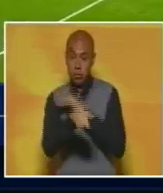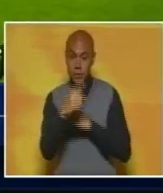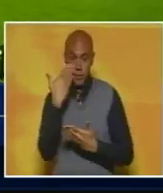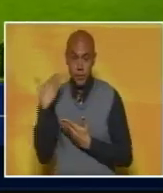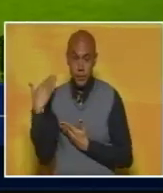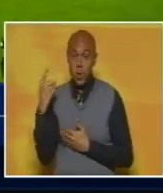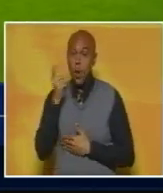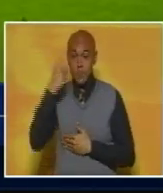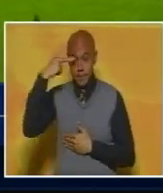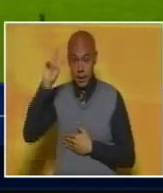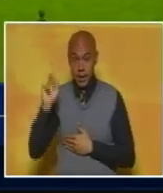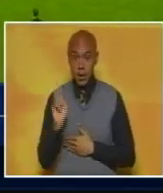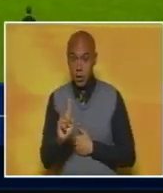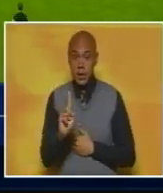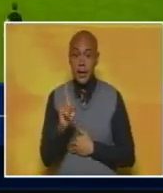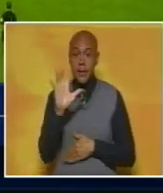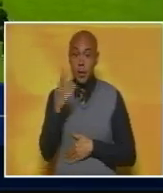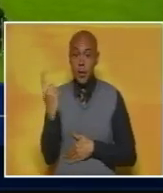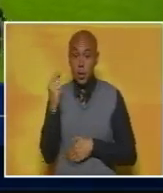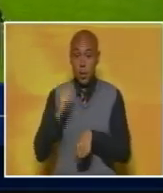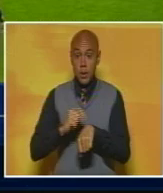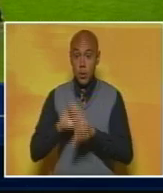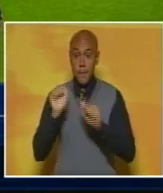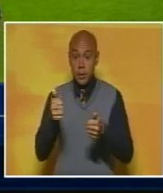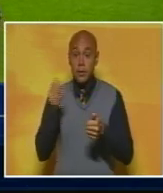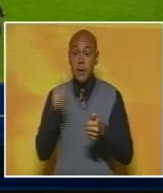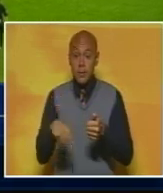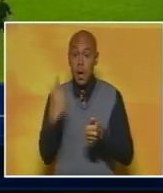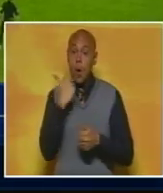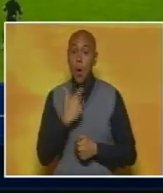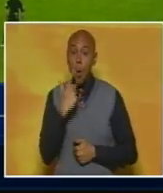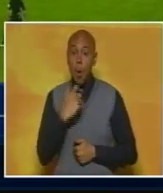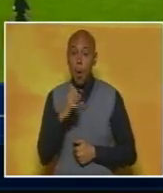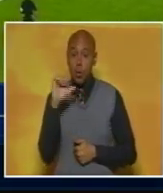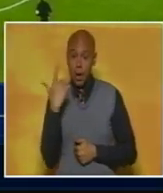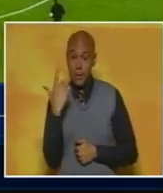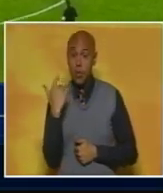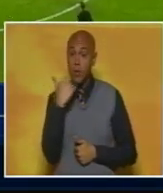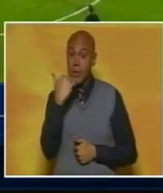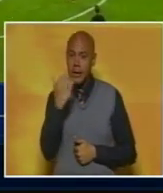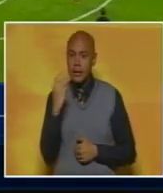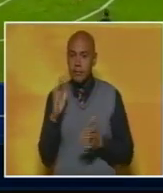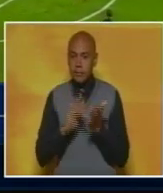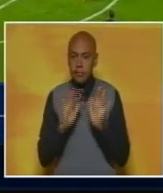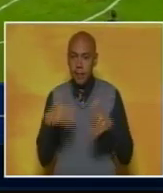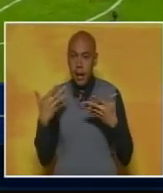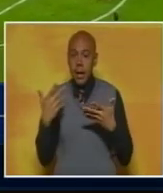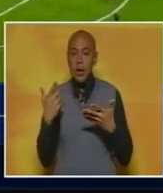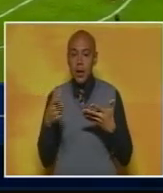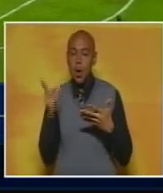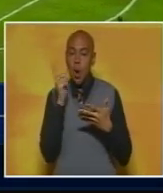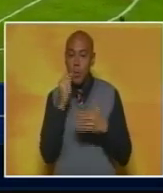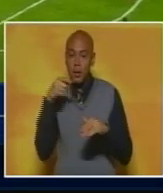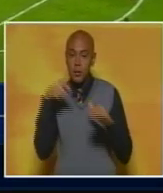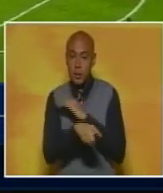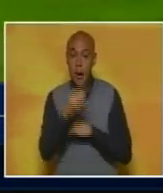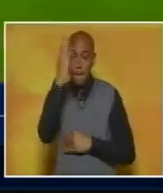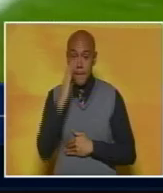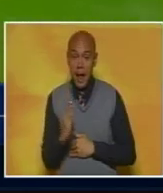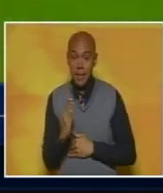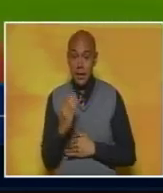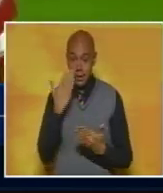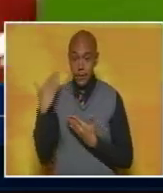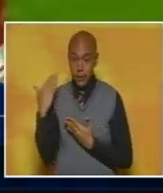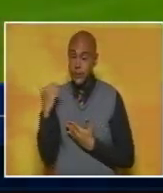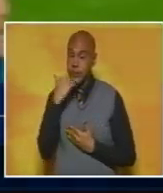del mexicano Raúl Jiménez a los 51 minutos. Los Reds iban a conseguir una nueva alegría y a los 84 el brasileño Roberto Firmino